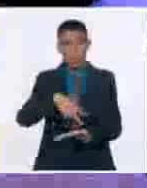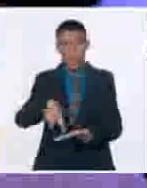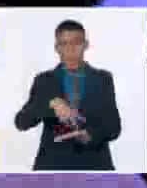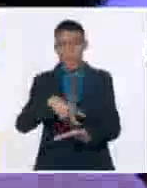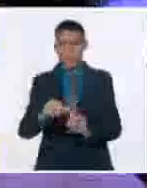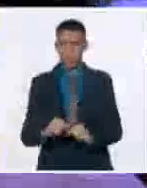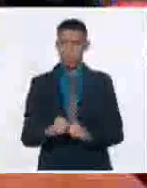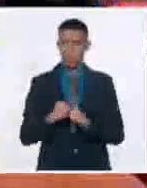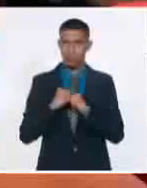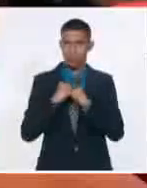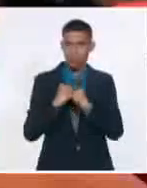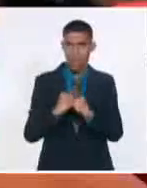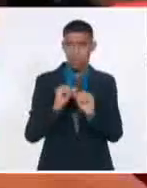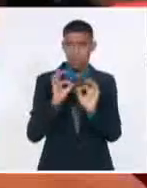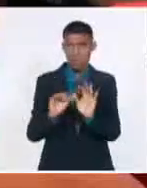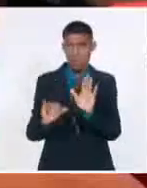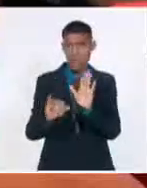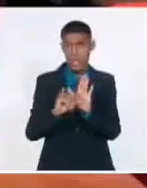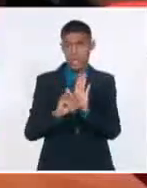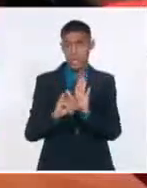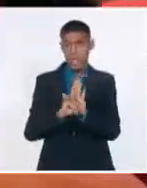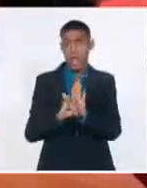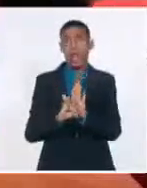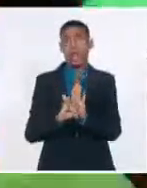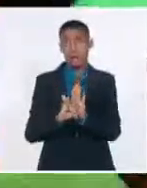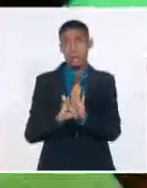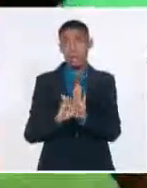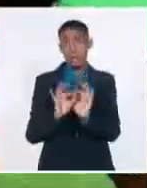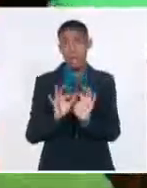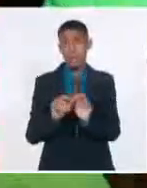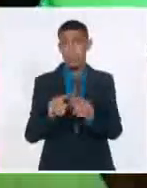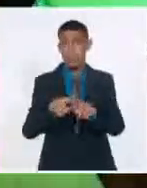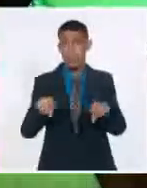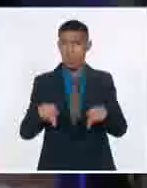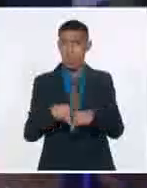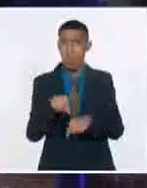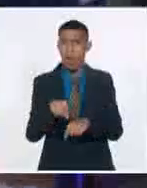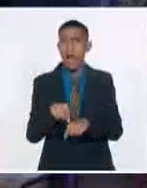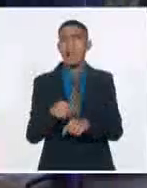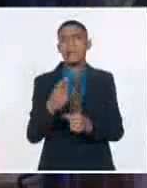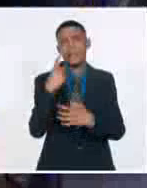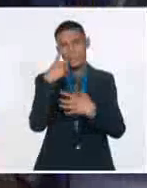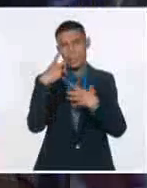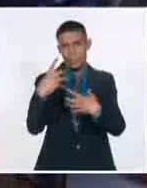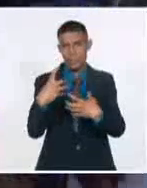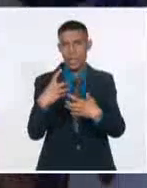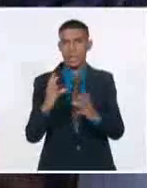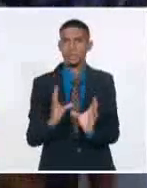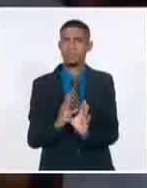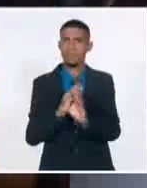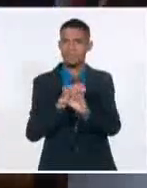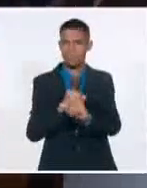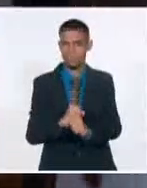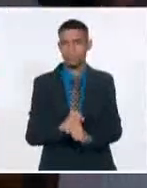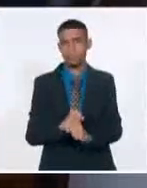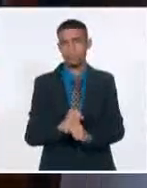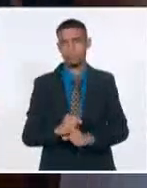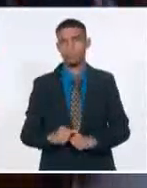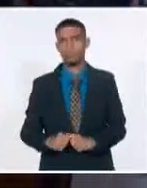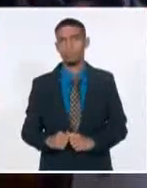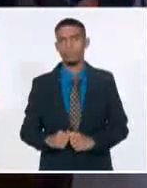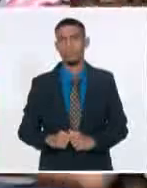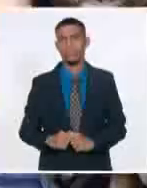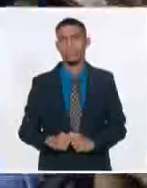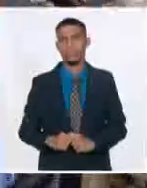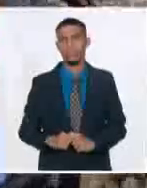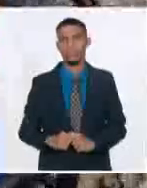que caracteriza a esta melodía, la peña resaltó este género musical, patrimonio inmaterial de la humanidad, y